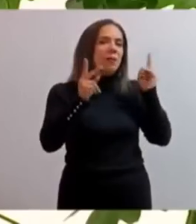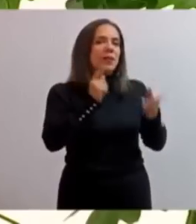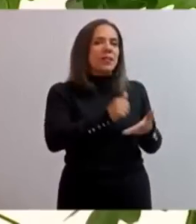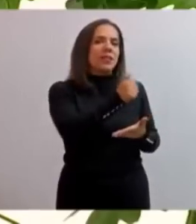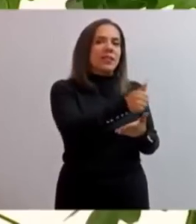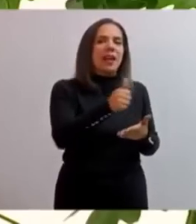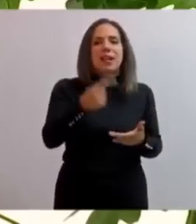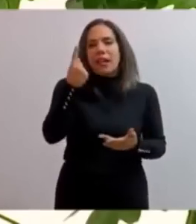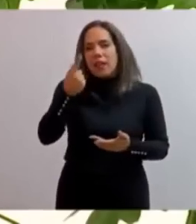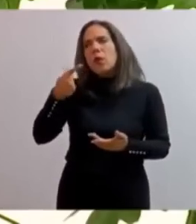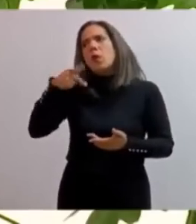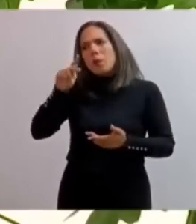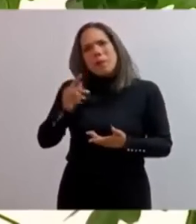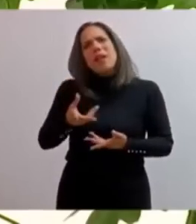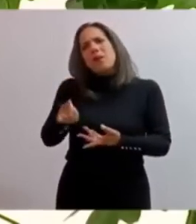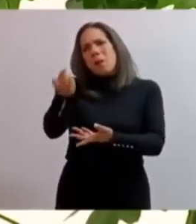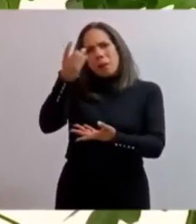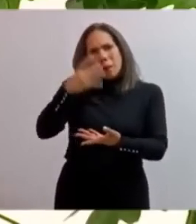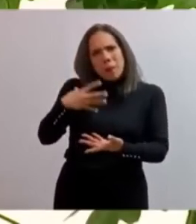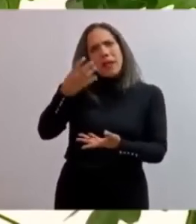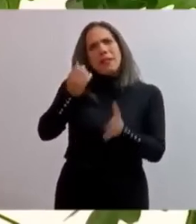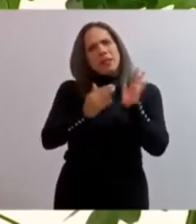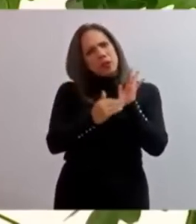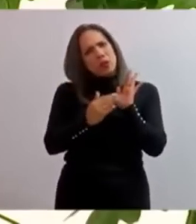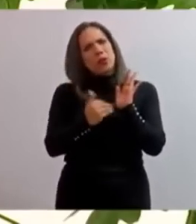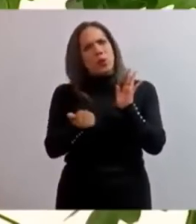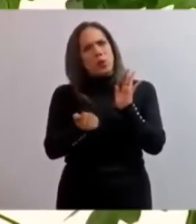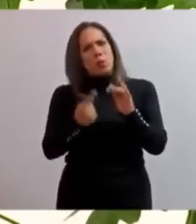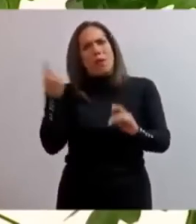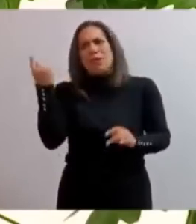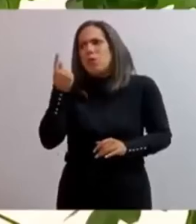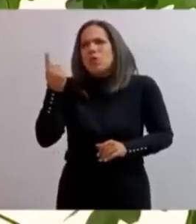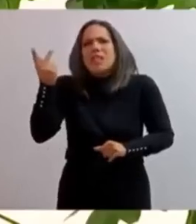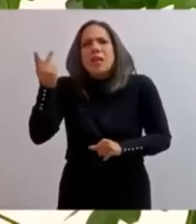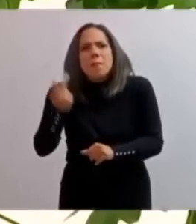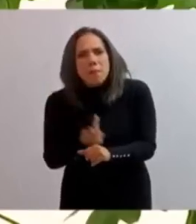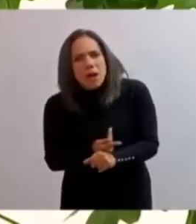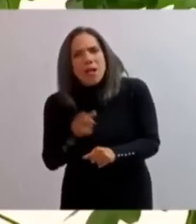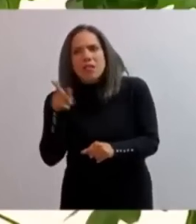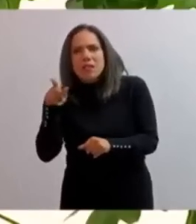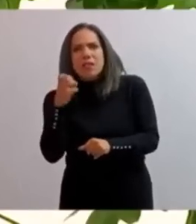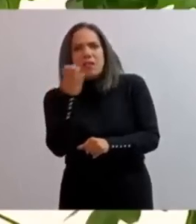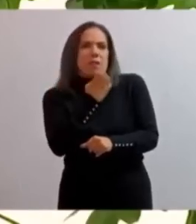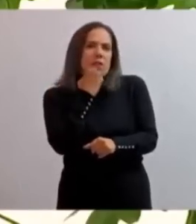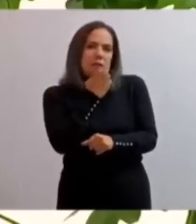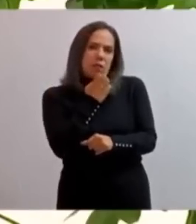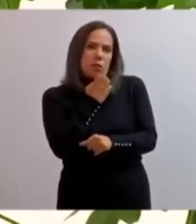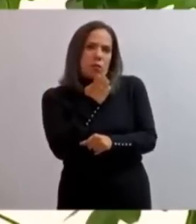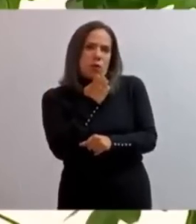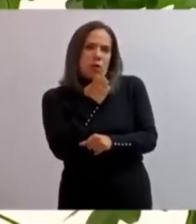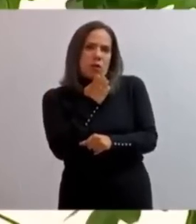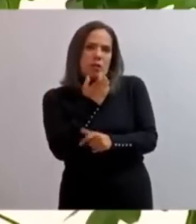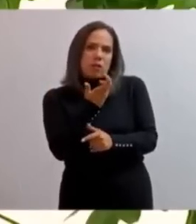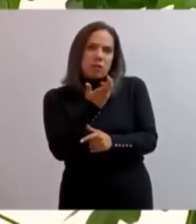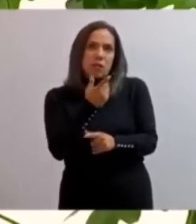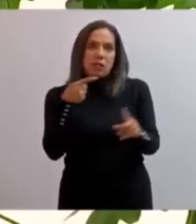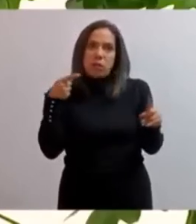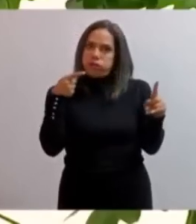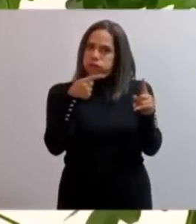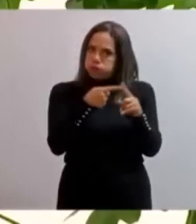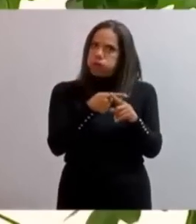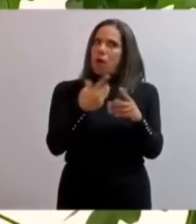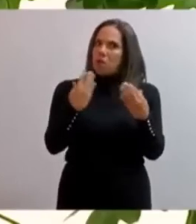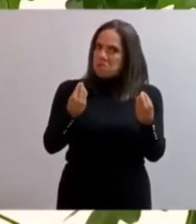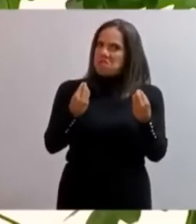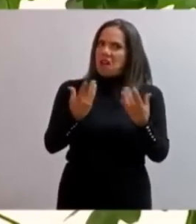el tema de documentar lo que pasa en las escuelas rurales, en las escuelas multigrado, es un gran reto que